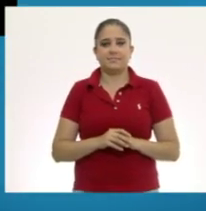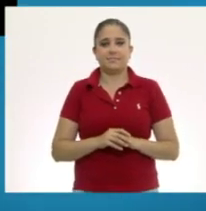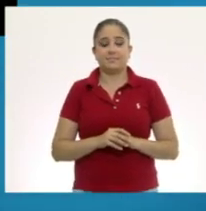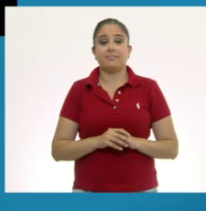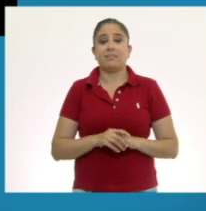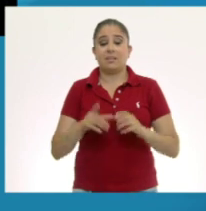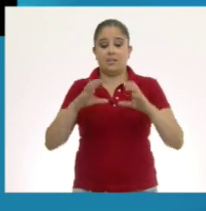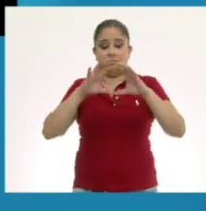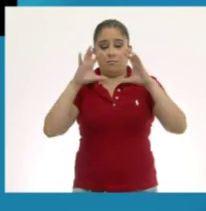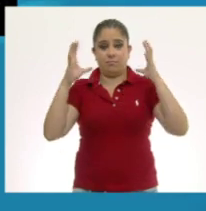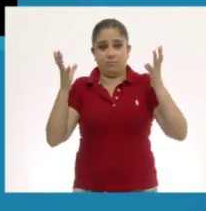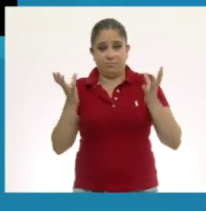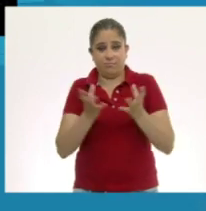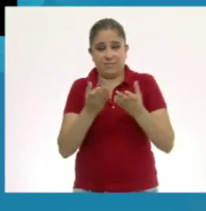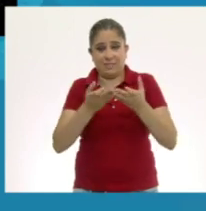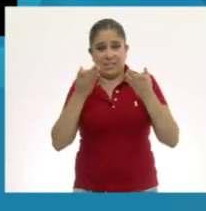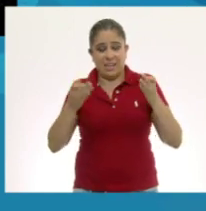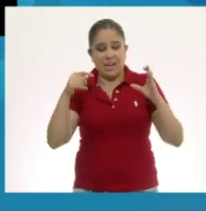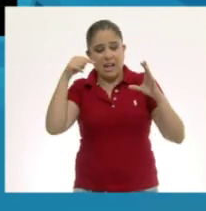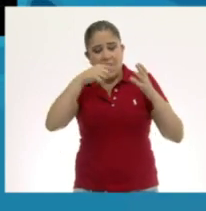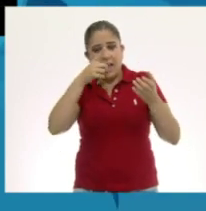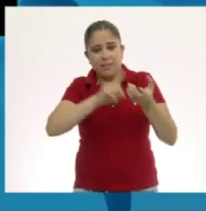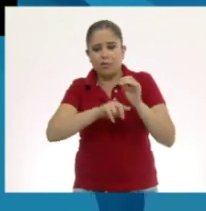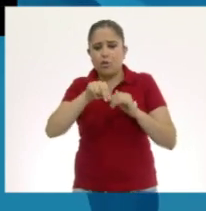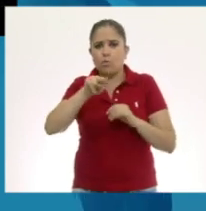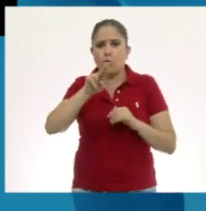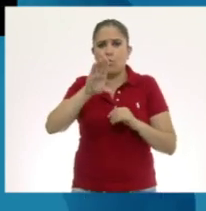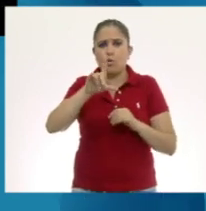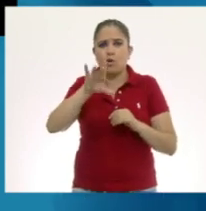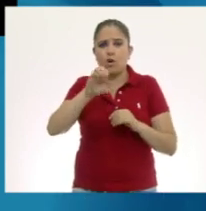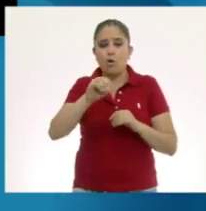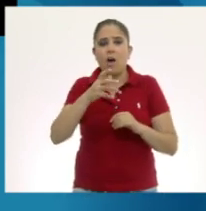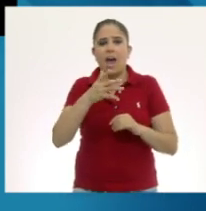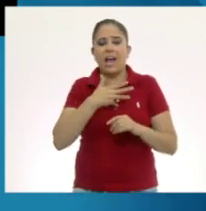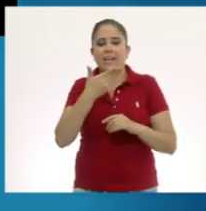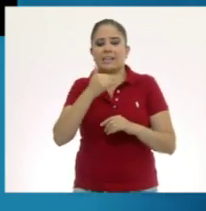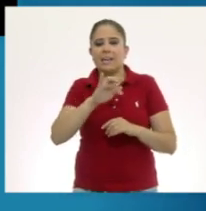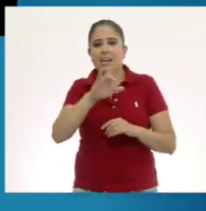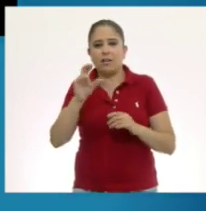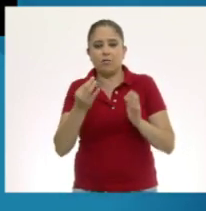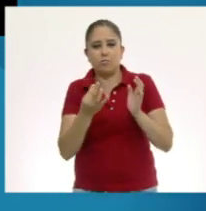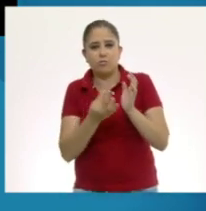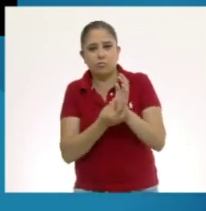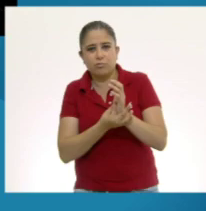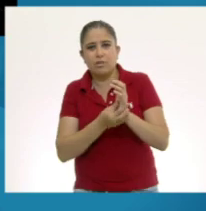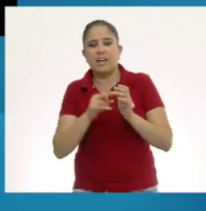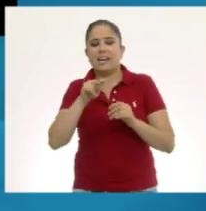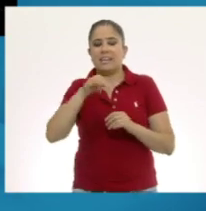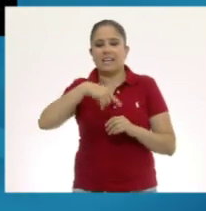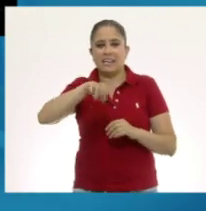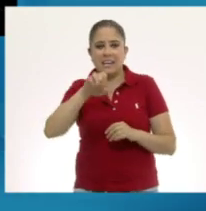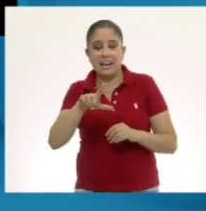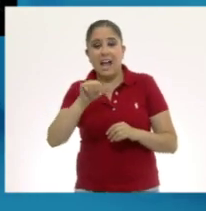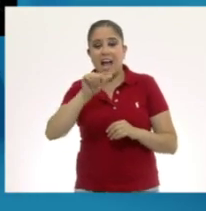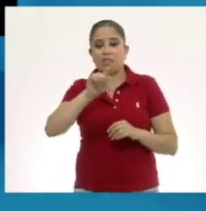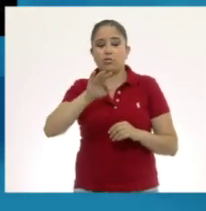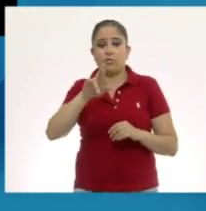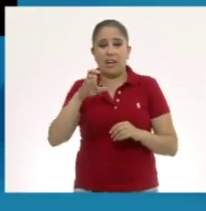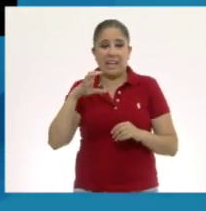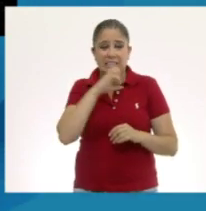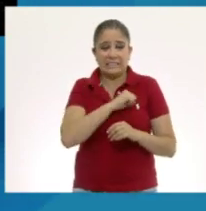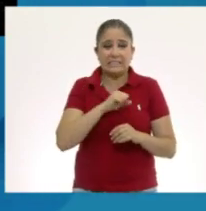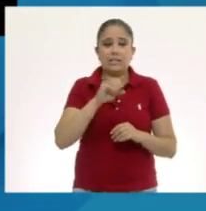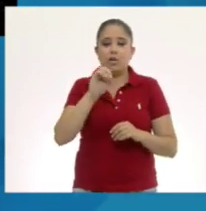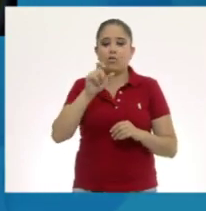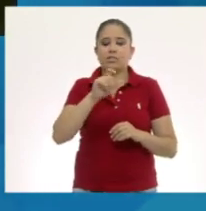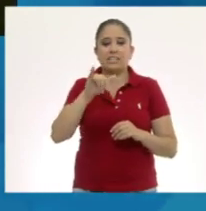El núcleo del planeta es una masa líquida compuesta principalmente por hierro y pequeñas cantidades de níquel, azufre y oxígeno